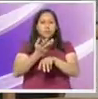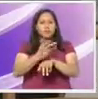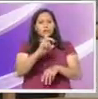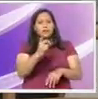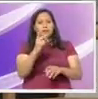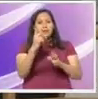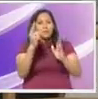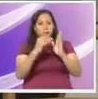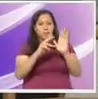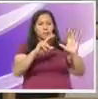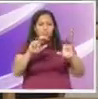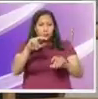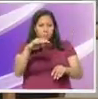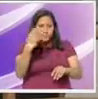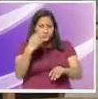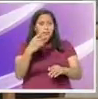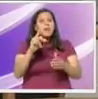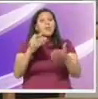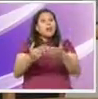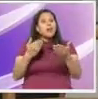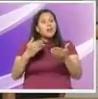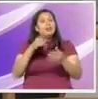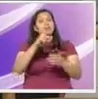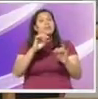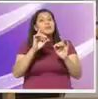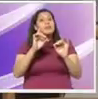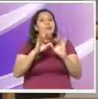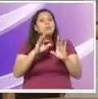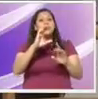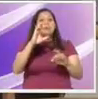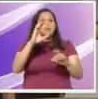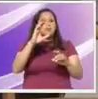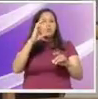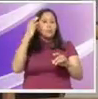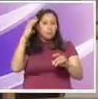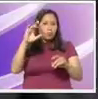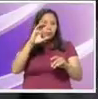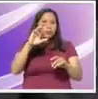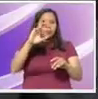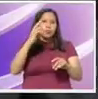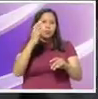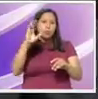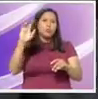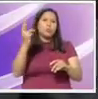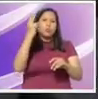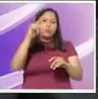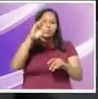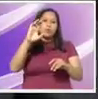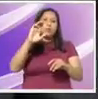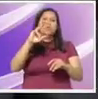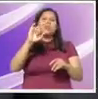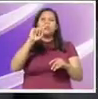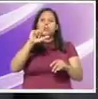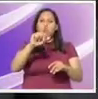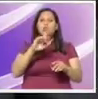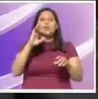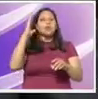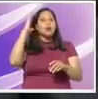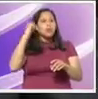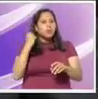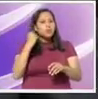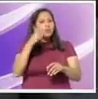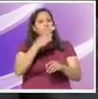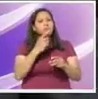de 1814, pero antes, durante el sitio de Cuautla, Juan Nepomuceno tiene como 12 años y Morelos lo nombra